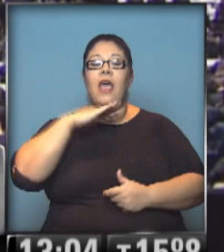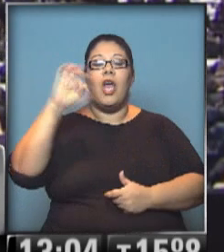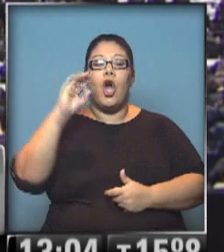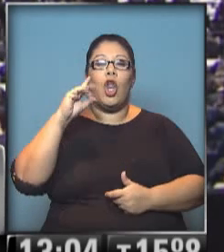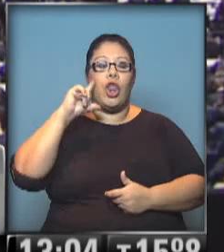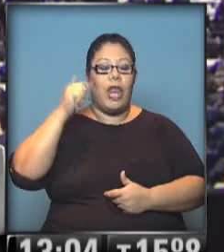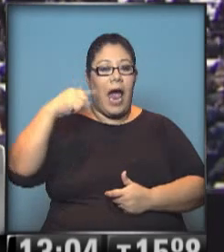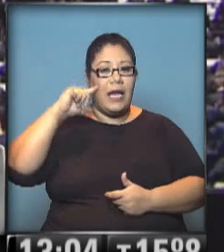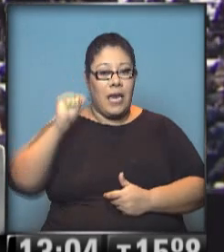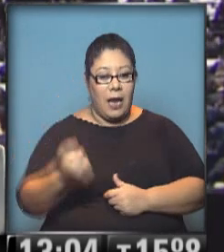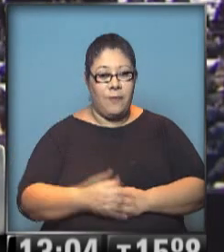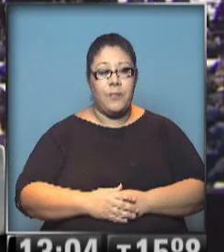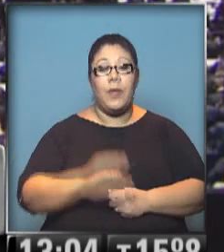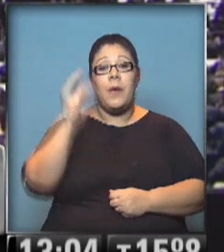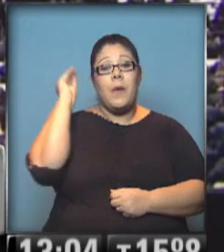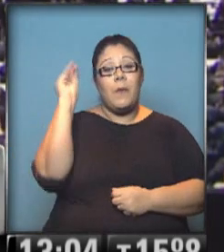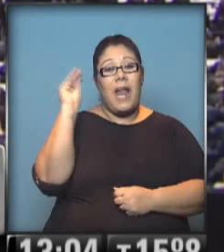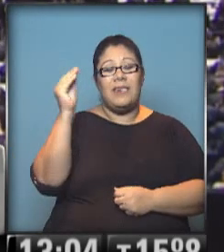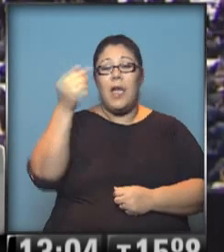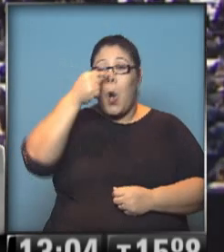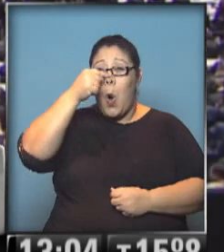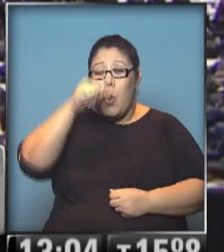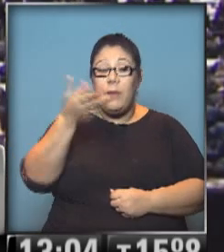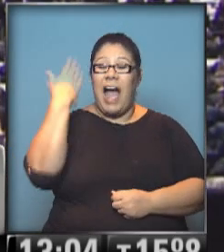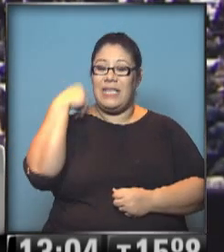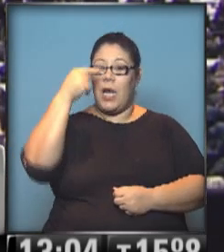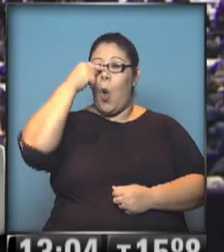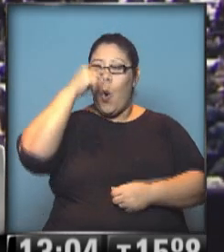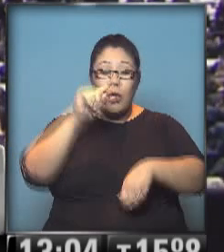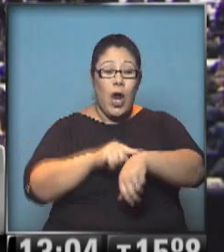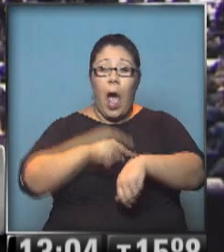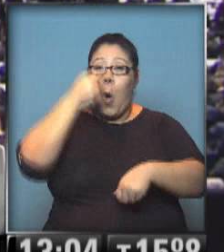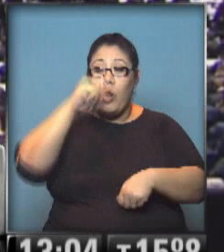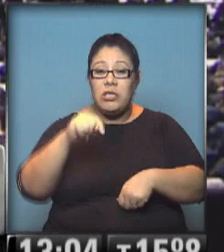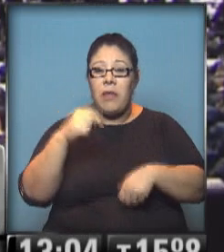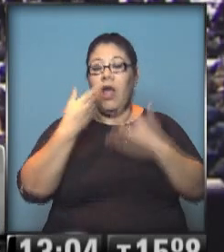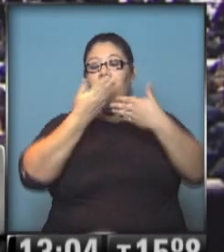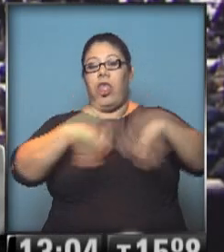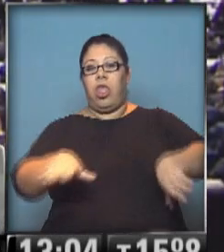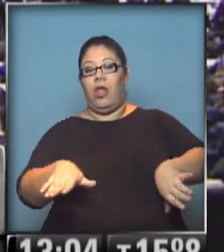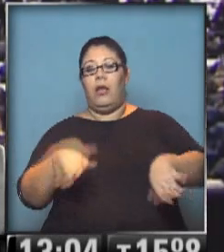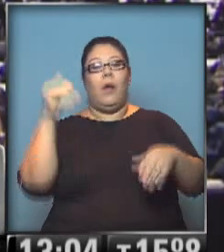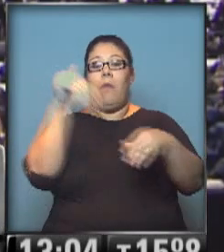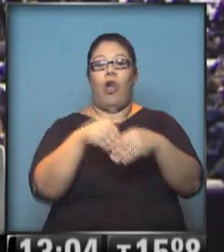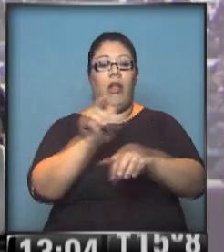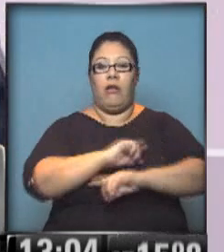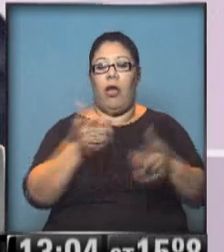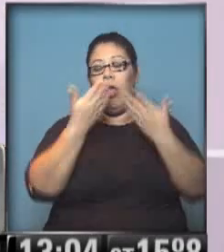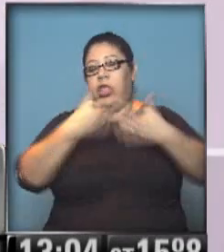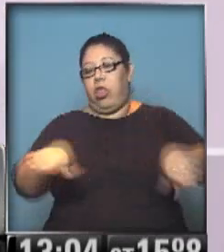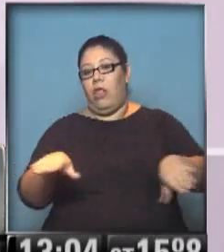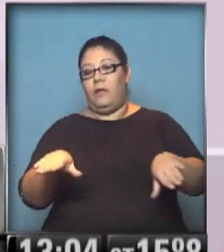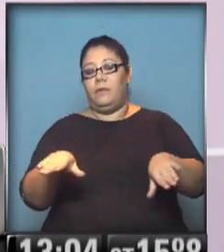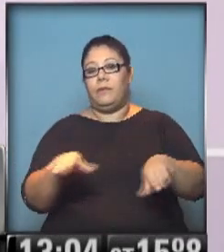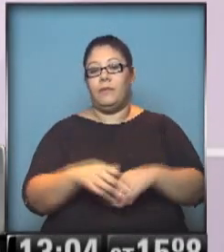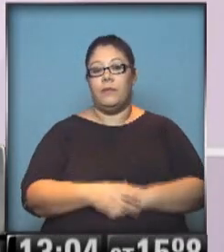Blatter. Brasil, a última hora de ayer, desistió de la votación. Esto no va a figurar ni como abstención, simplemente